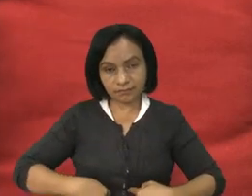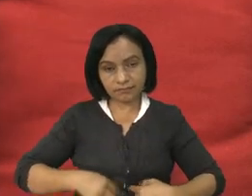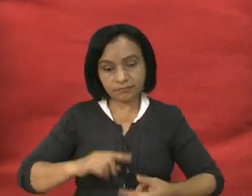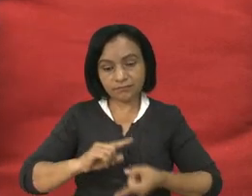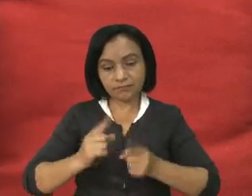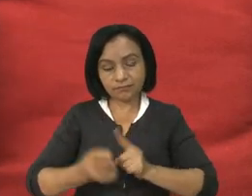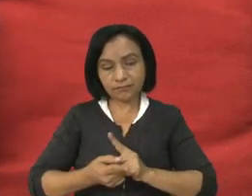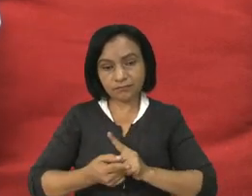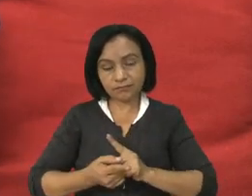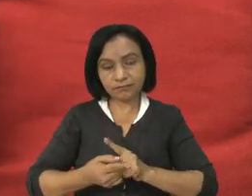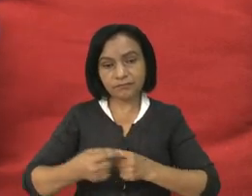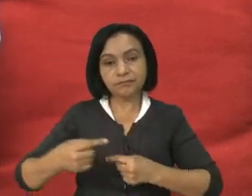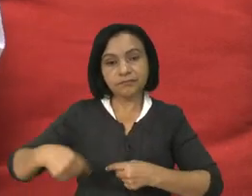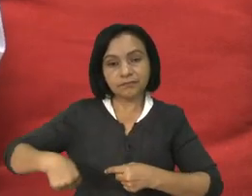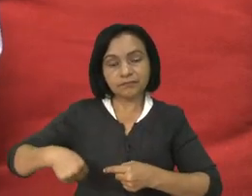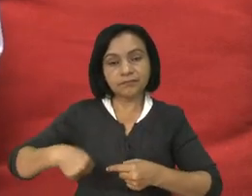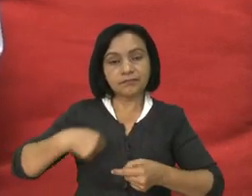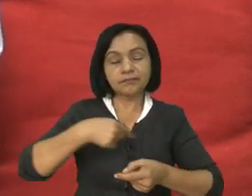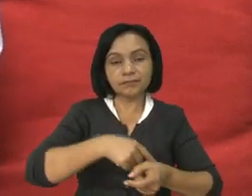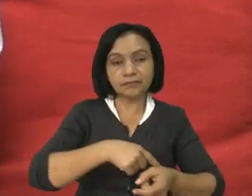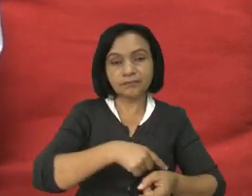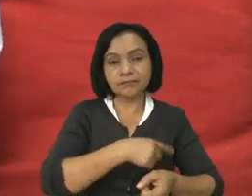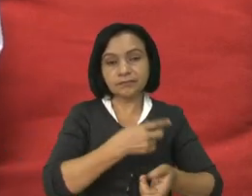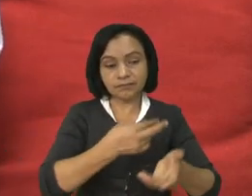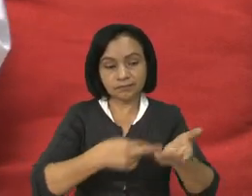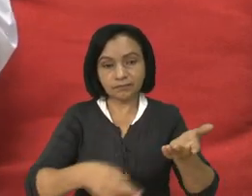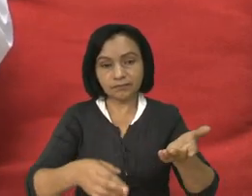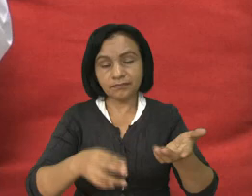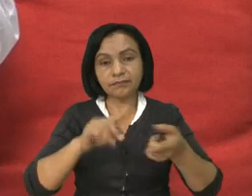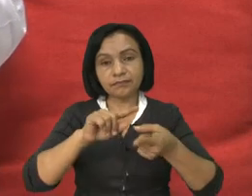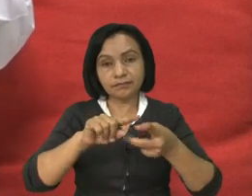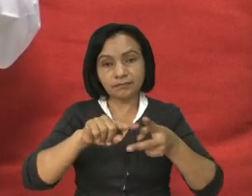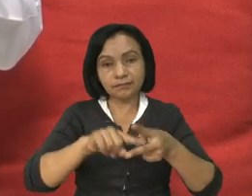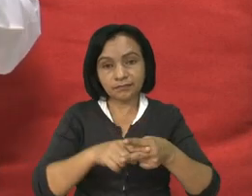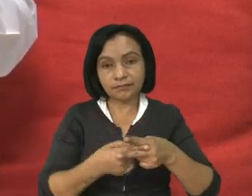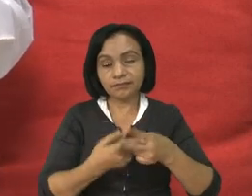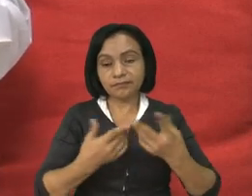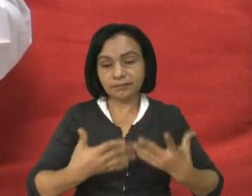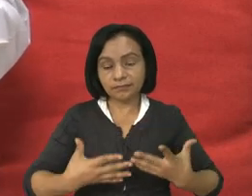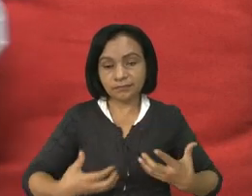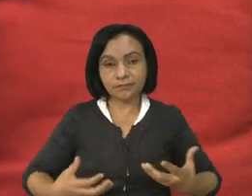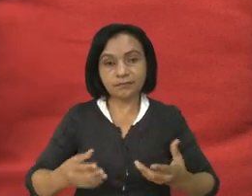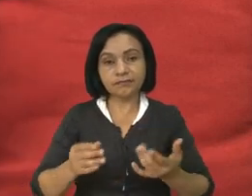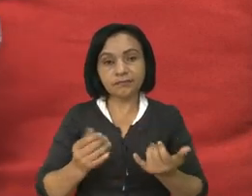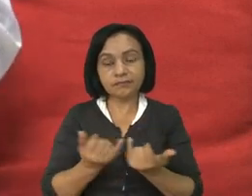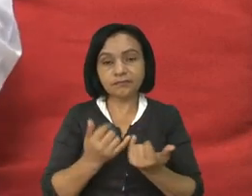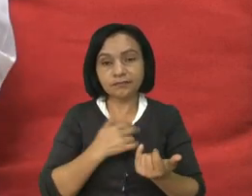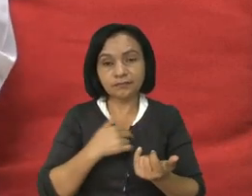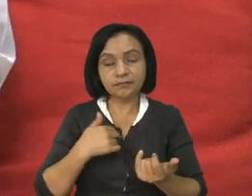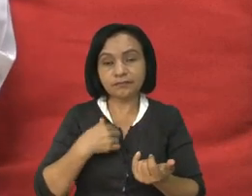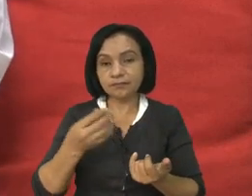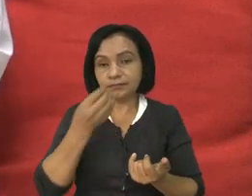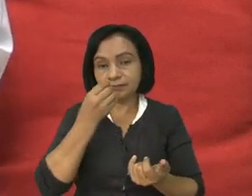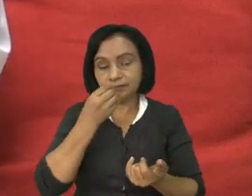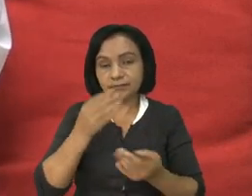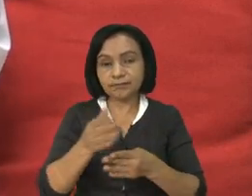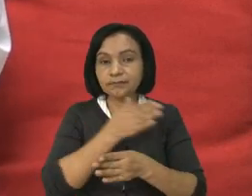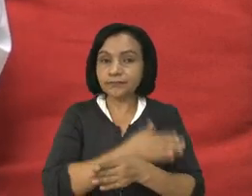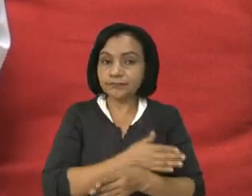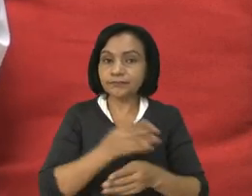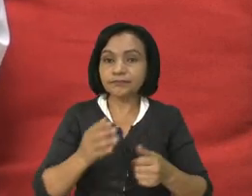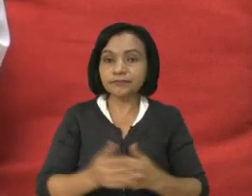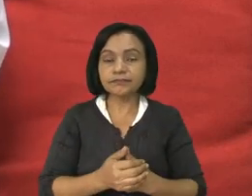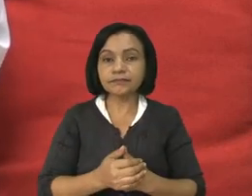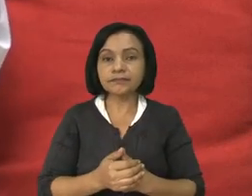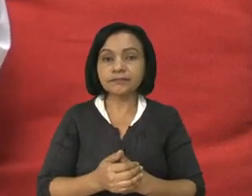descomposición, llega a los intestinos y es a nivel intestinal donde comienza la absorción de nutrientes de ese alimento que vos te comiste.